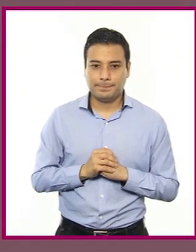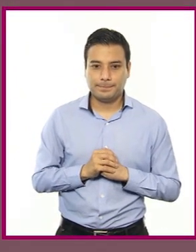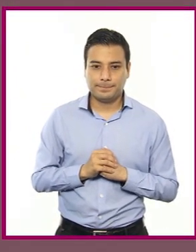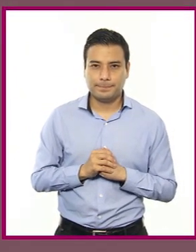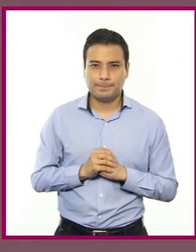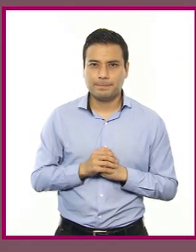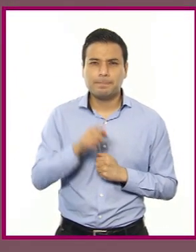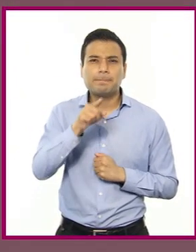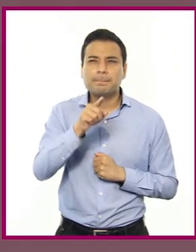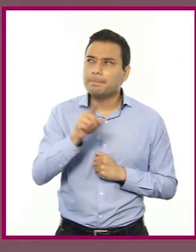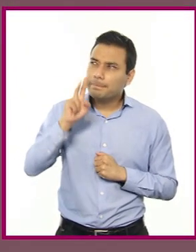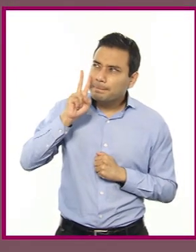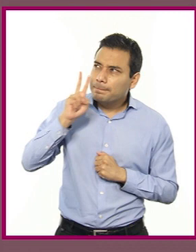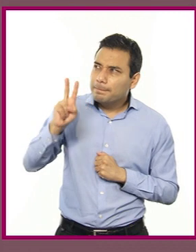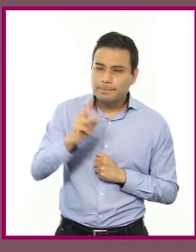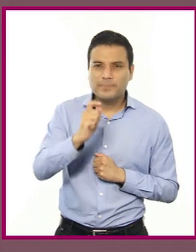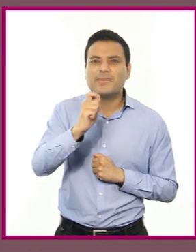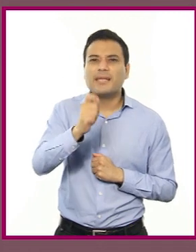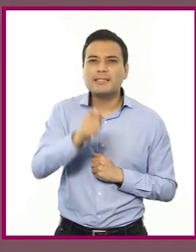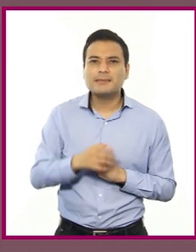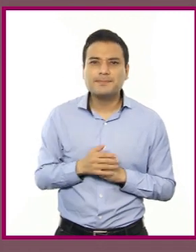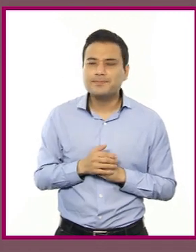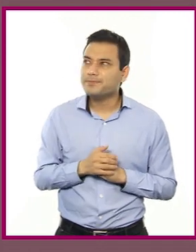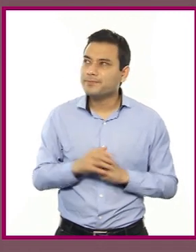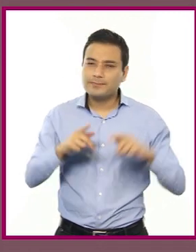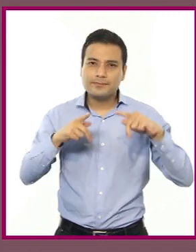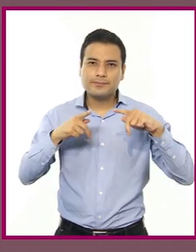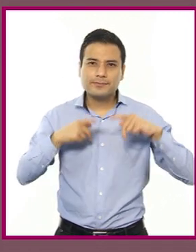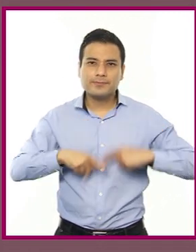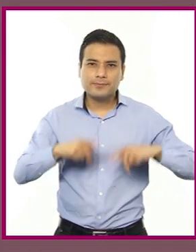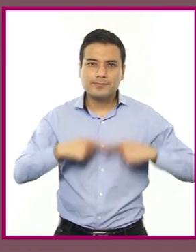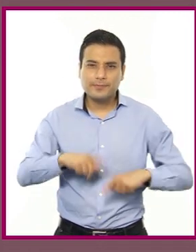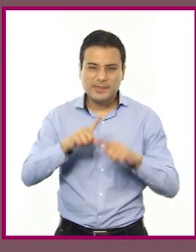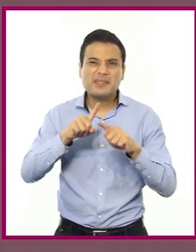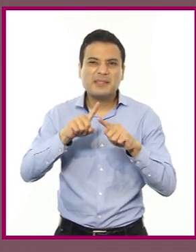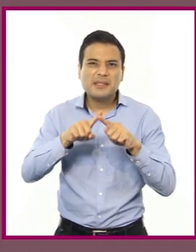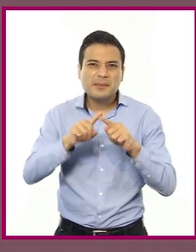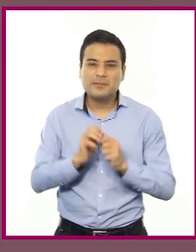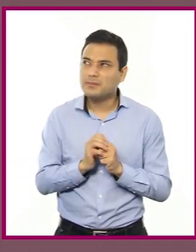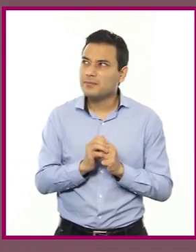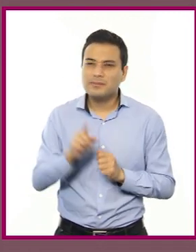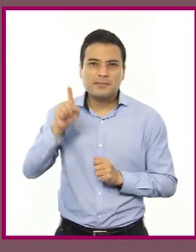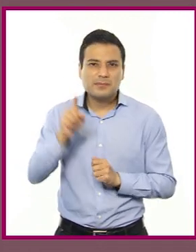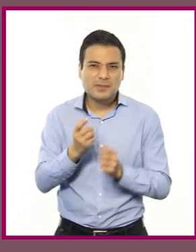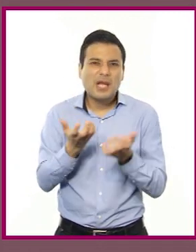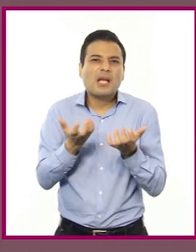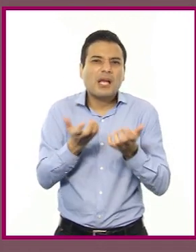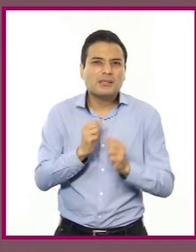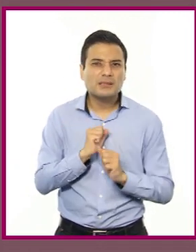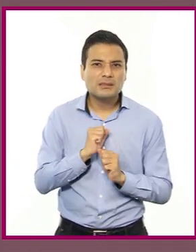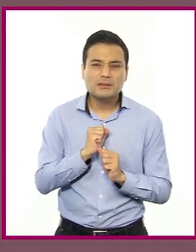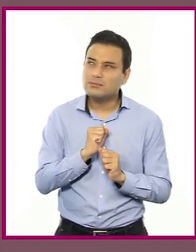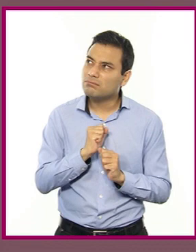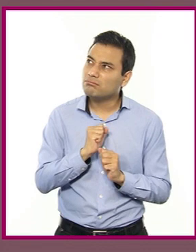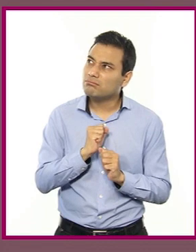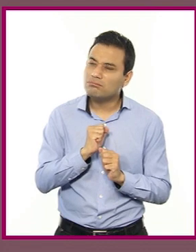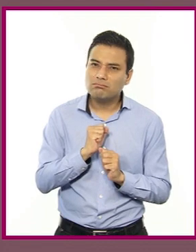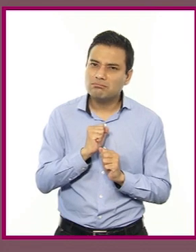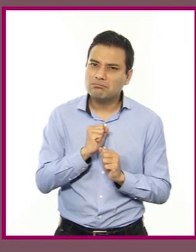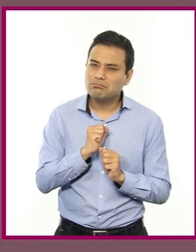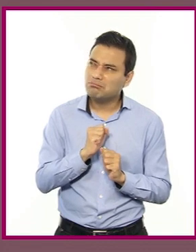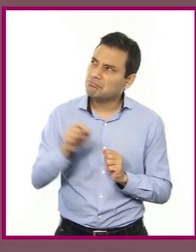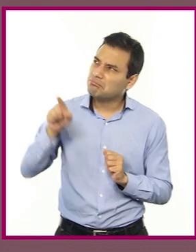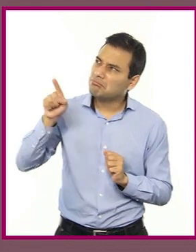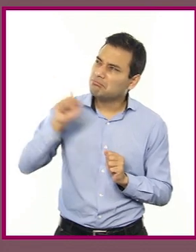¿Qué observan? ¿Quiénes aparecen en ella? ¿Qué están haciendo? ¿Por qué creen que fue plasmada